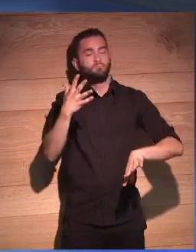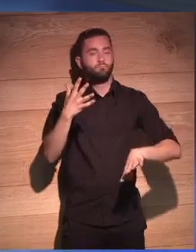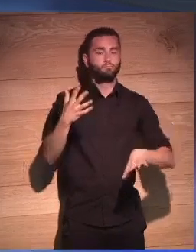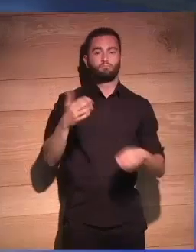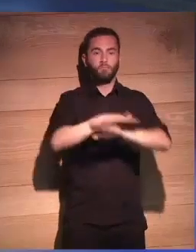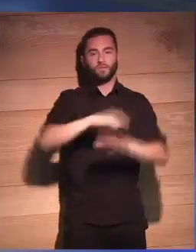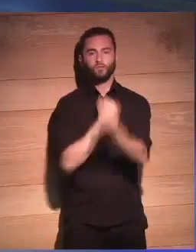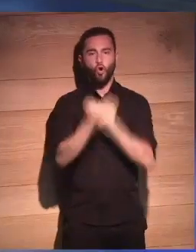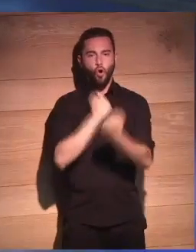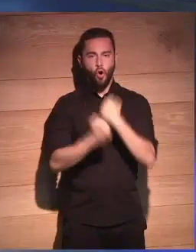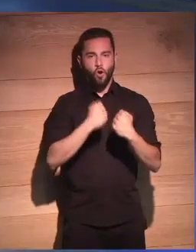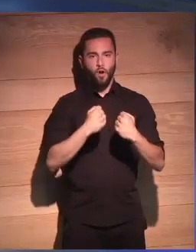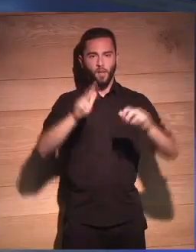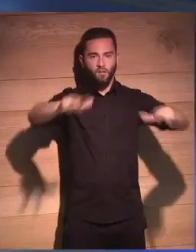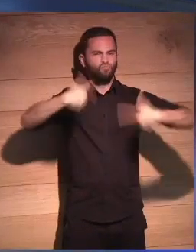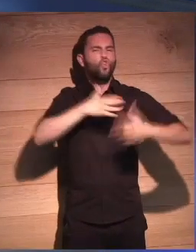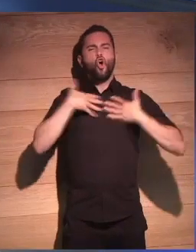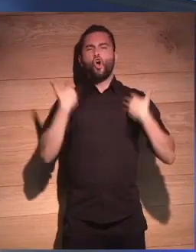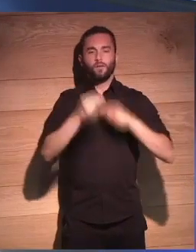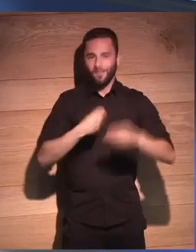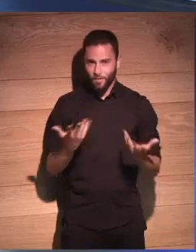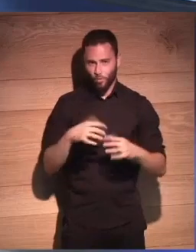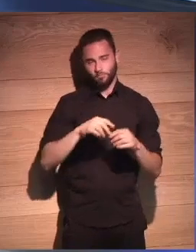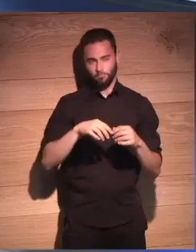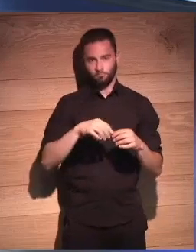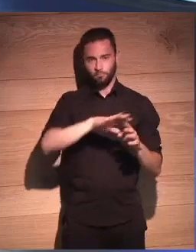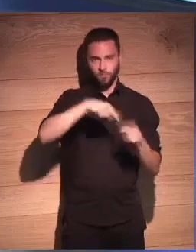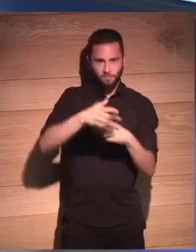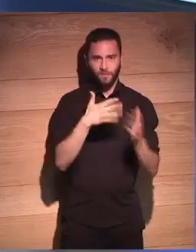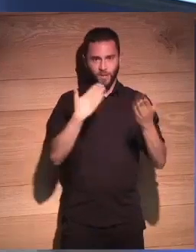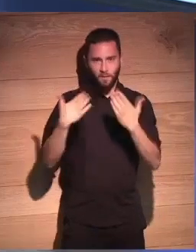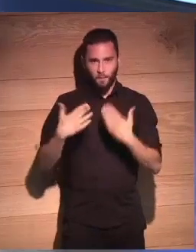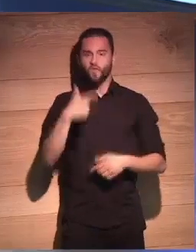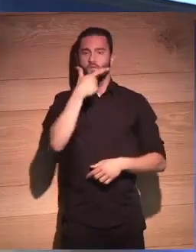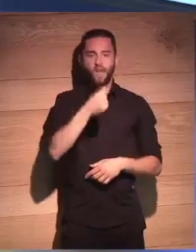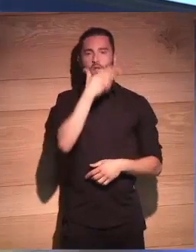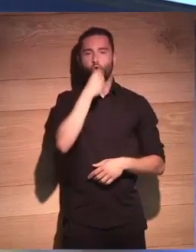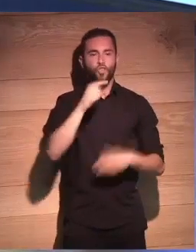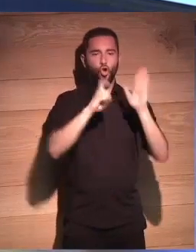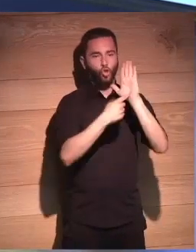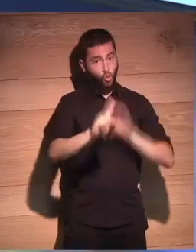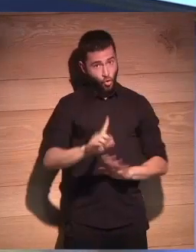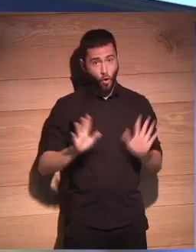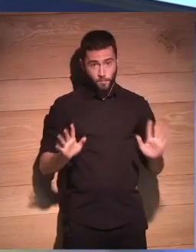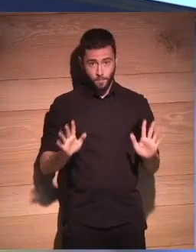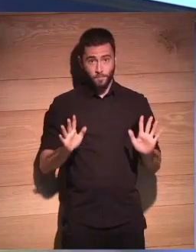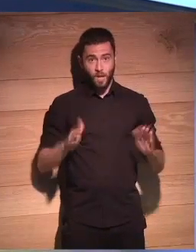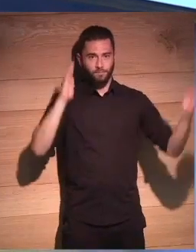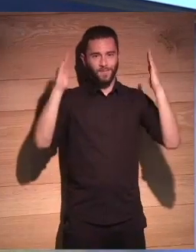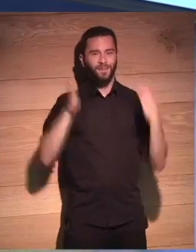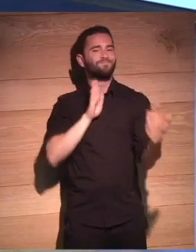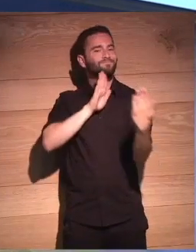una base económica que nos permita hacer lo que queremos también, que esto también ya lo hablaremos, ¿no?, que no es tan fácil ni tan bonito todo, pero es encarar esta